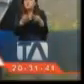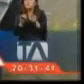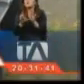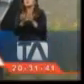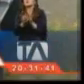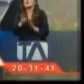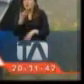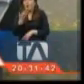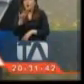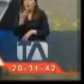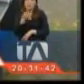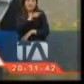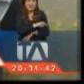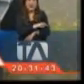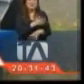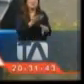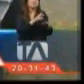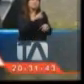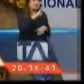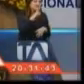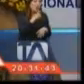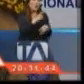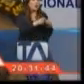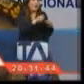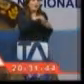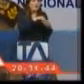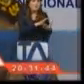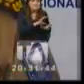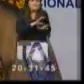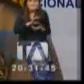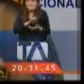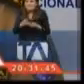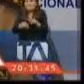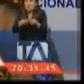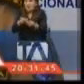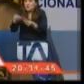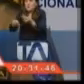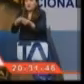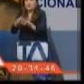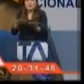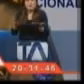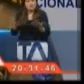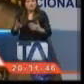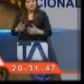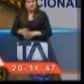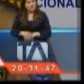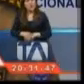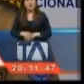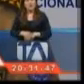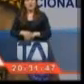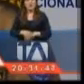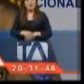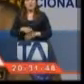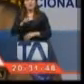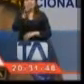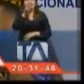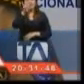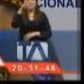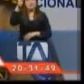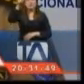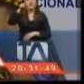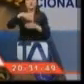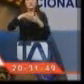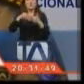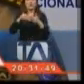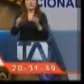Sería uno de los casos de mayor cuantía del país. Movimientos financieros inusuales por alrededor de 24 millones y medio de